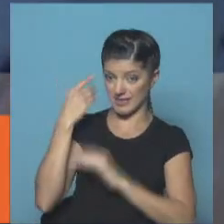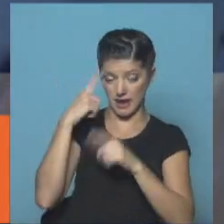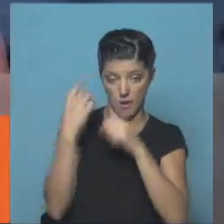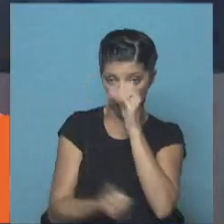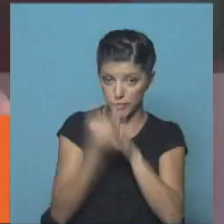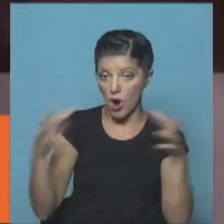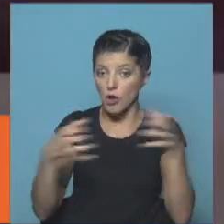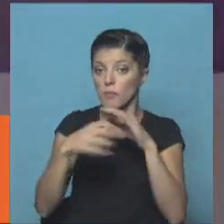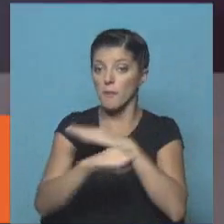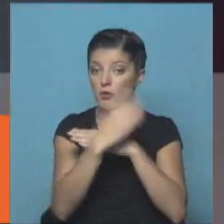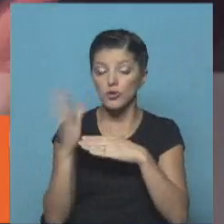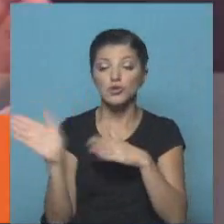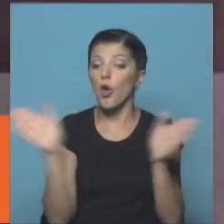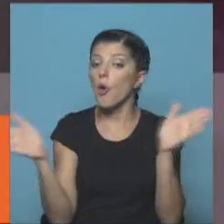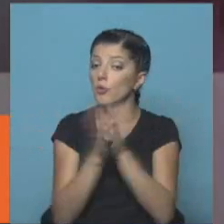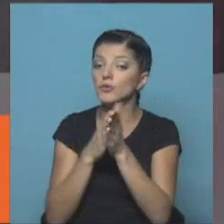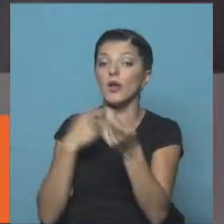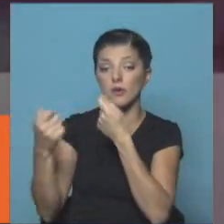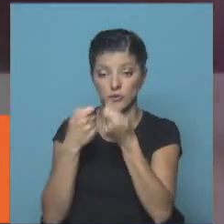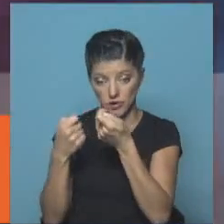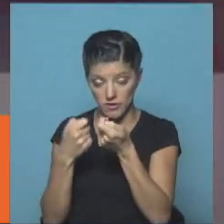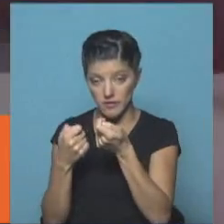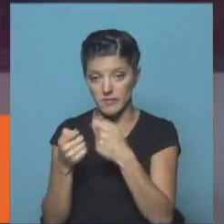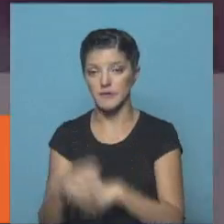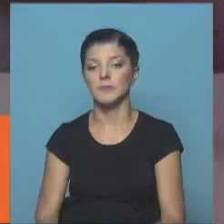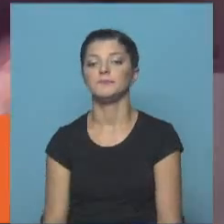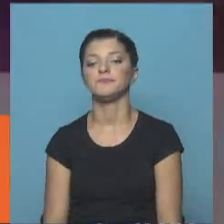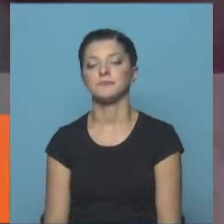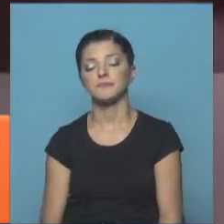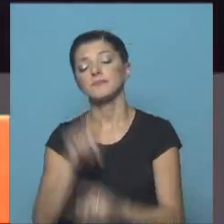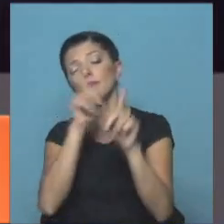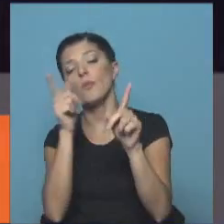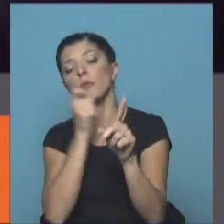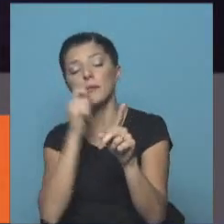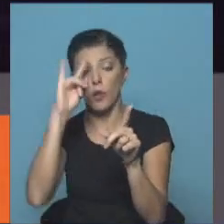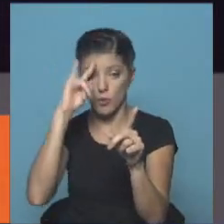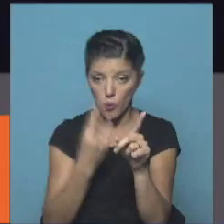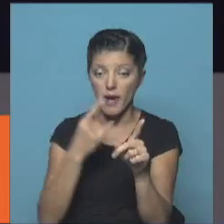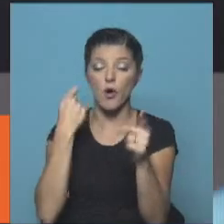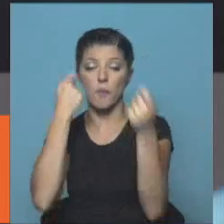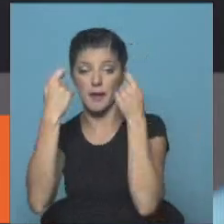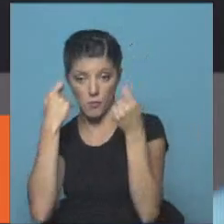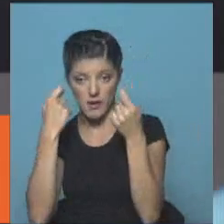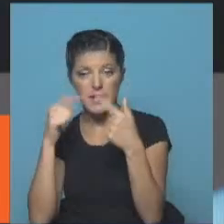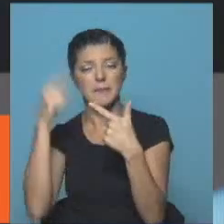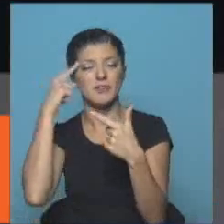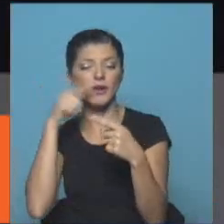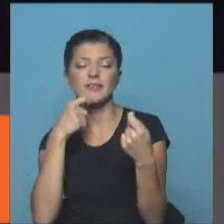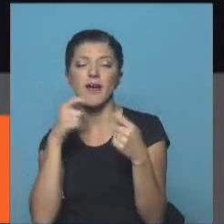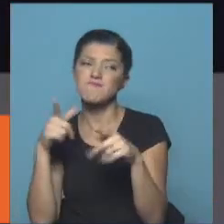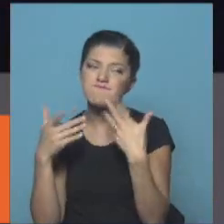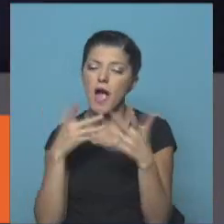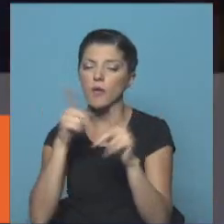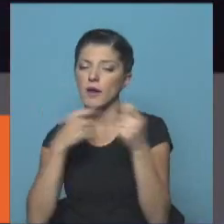idea de negociación en bloque. Esto algunos han sentido, en algún caso para Uruguay, Paraguay en un momento, sintiendo que esto inhibía una negociación. A mí me parece que